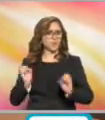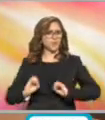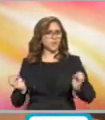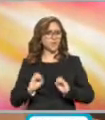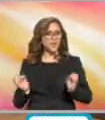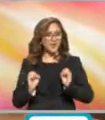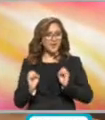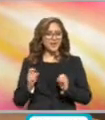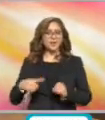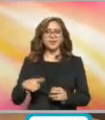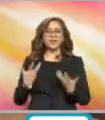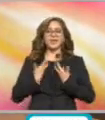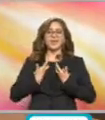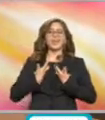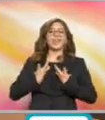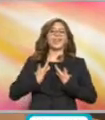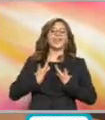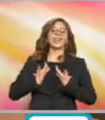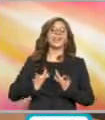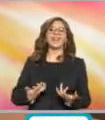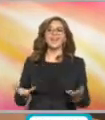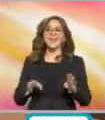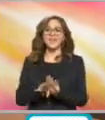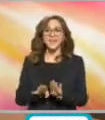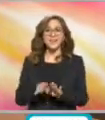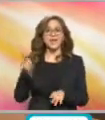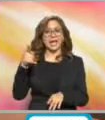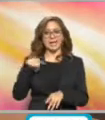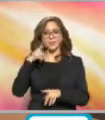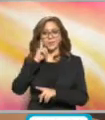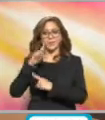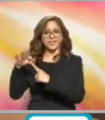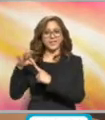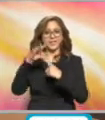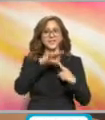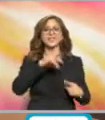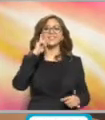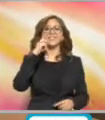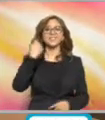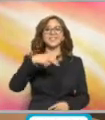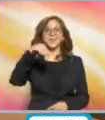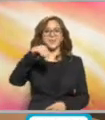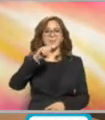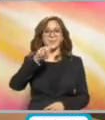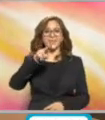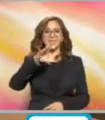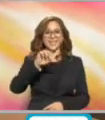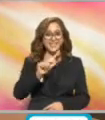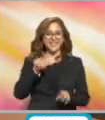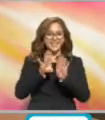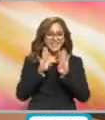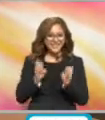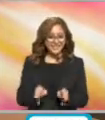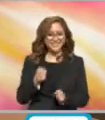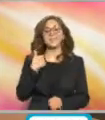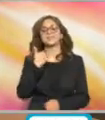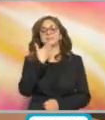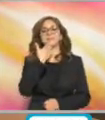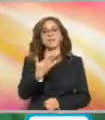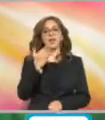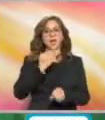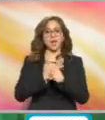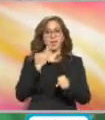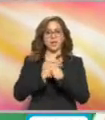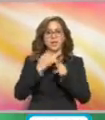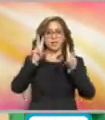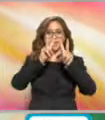bajó. No, Un cliente para Mónica, de quien vamos a platicar hoy, ¿no? Bienvenida, ¿cómo estás? Muchas gracias. Bien, aquí con un tema